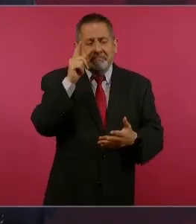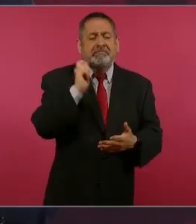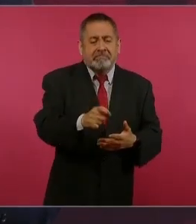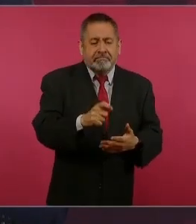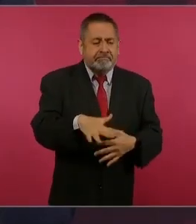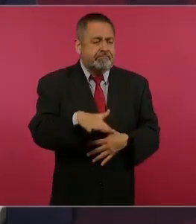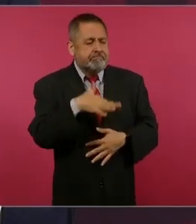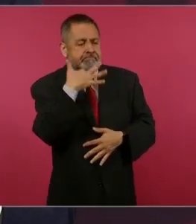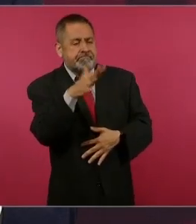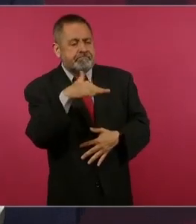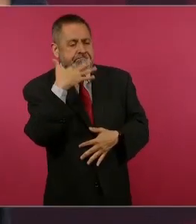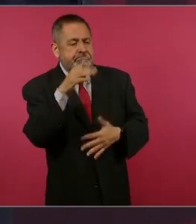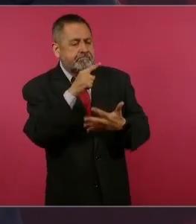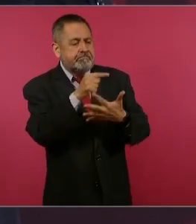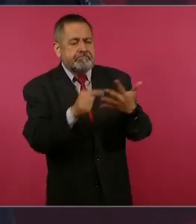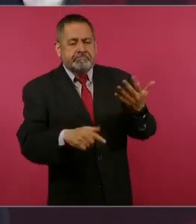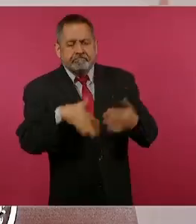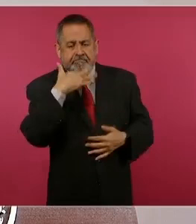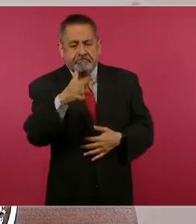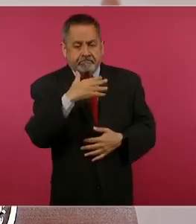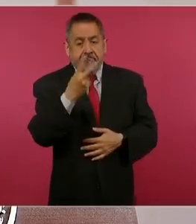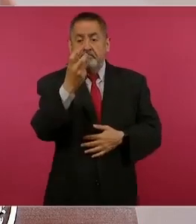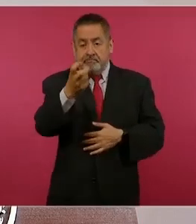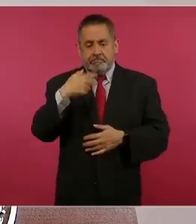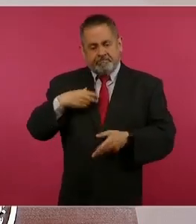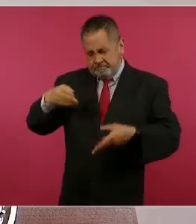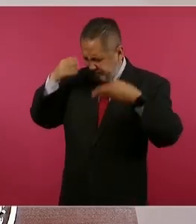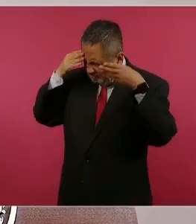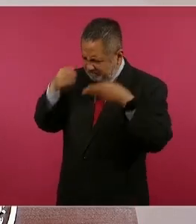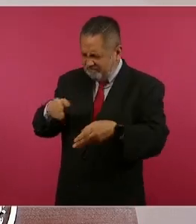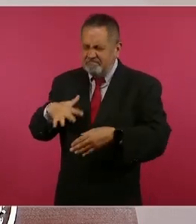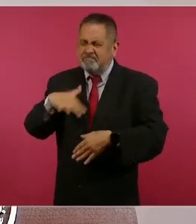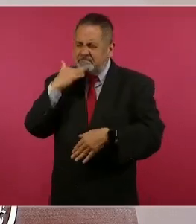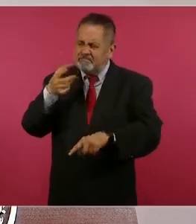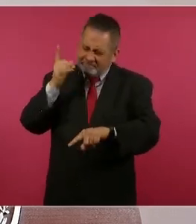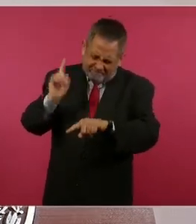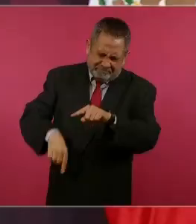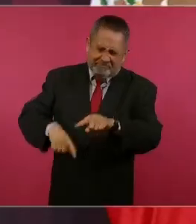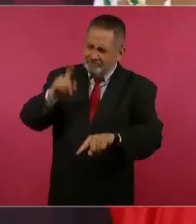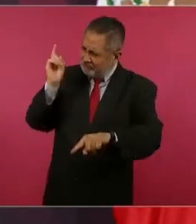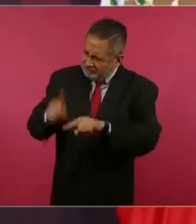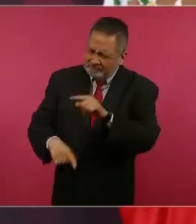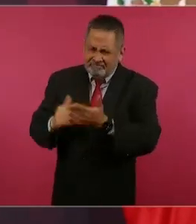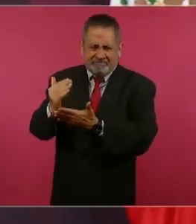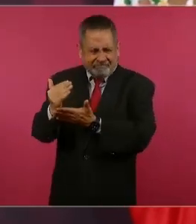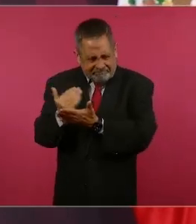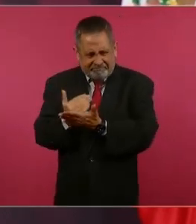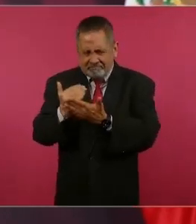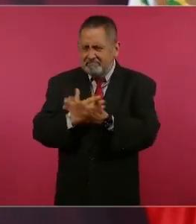era la corrupción y por eso nos dedicamos a acabar con la corrupción.